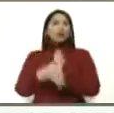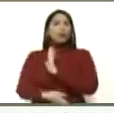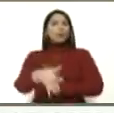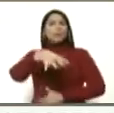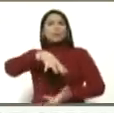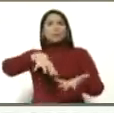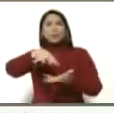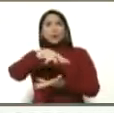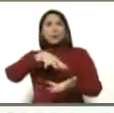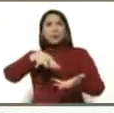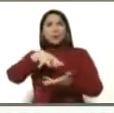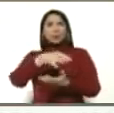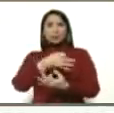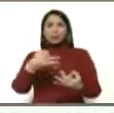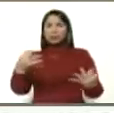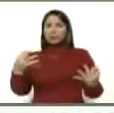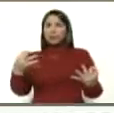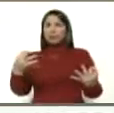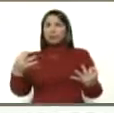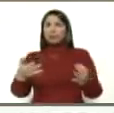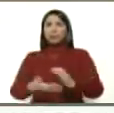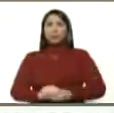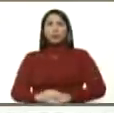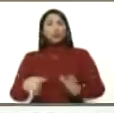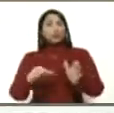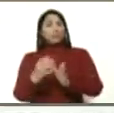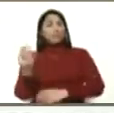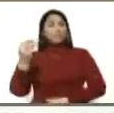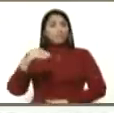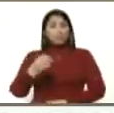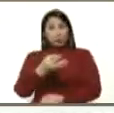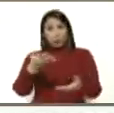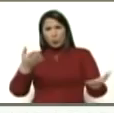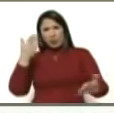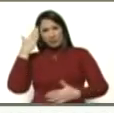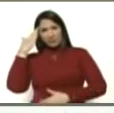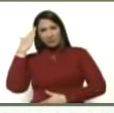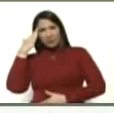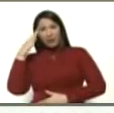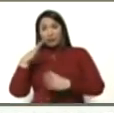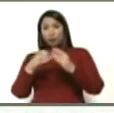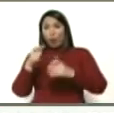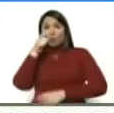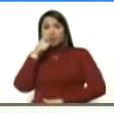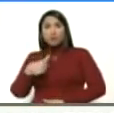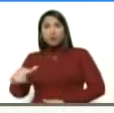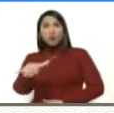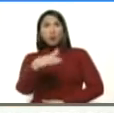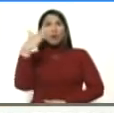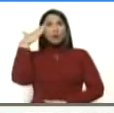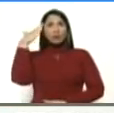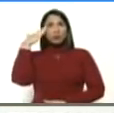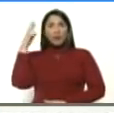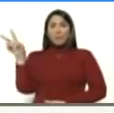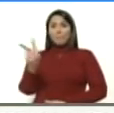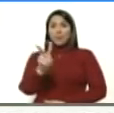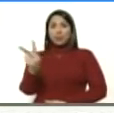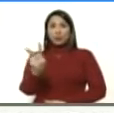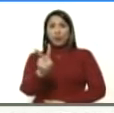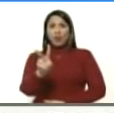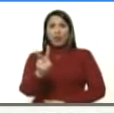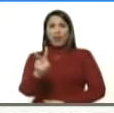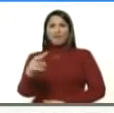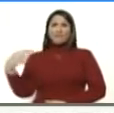situación extraordinaria, donde además, ustedes bien saben, toda la población lo sabe, Venezuela ha